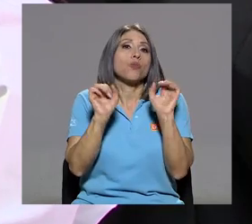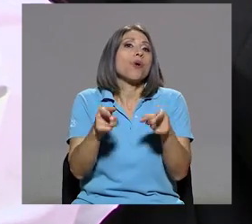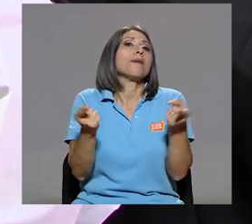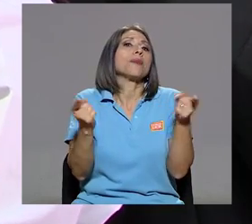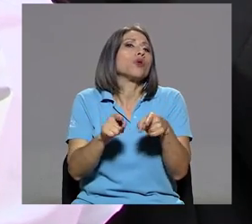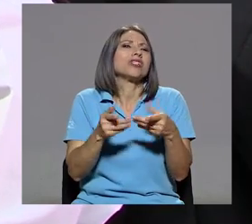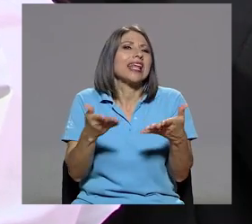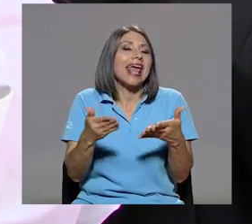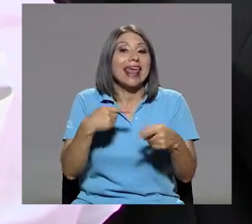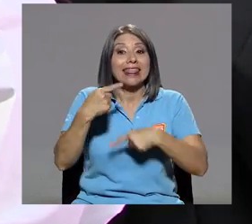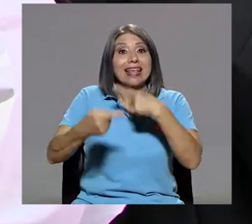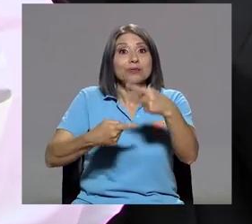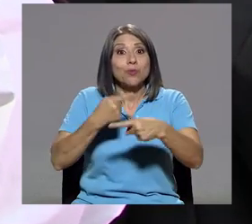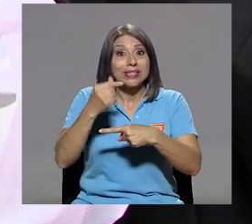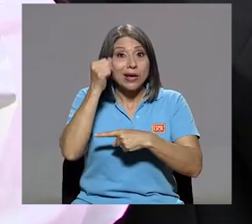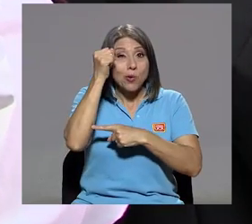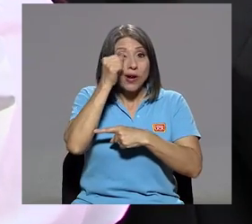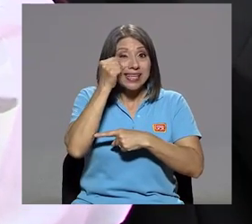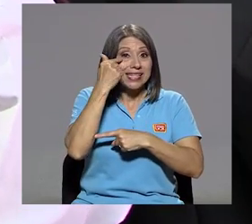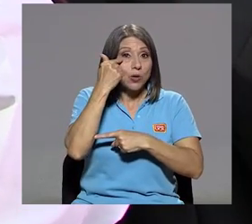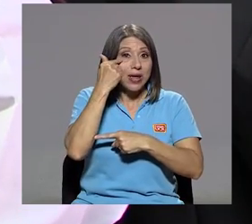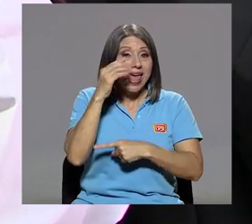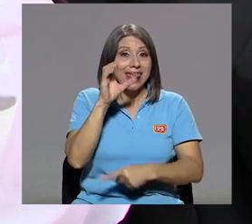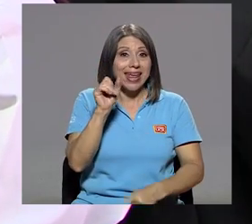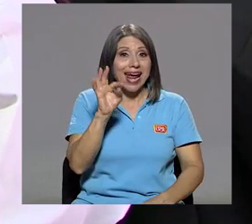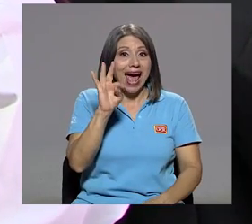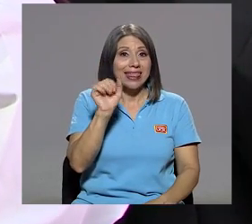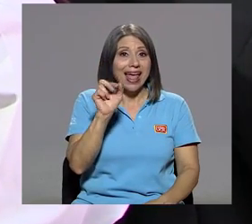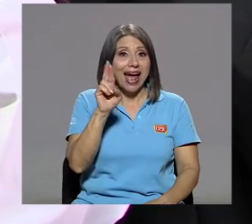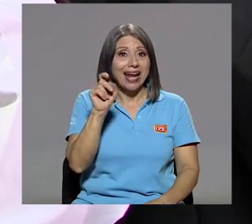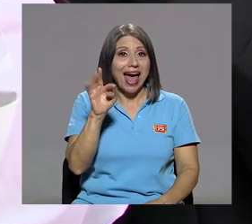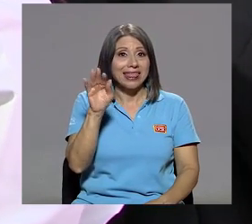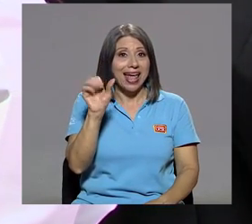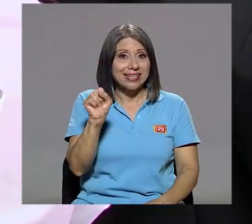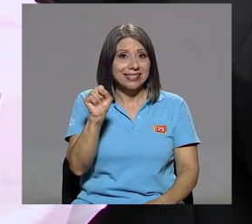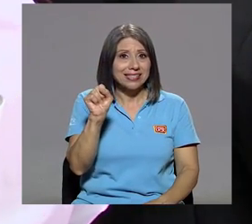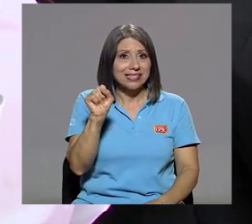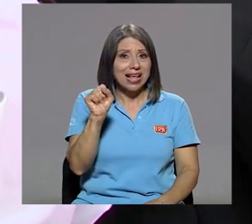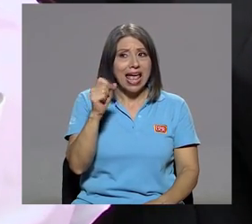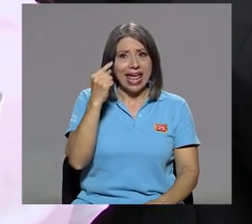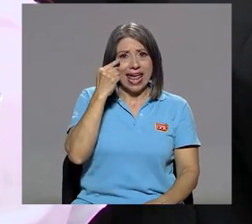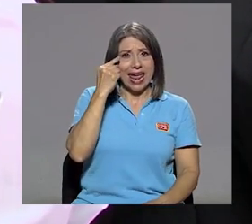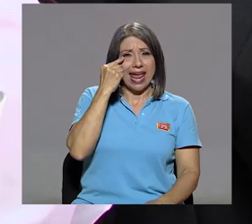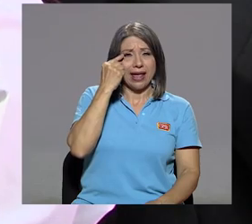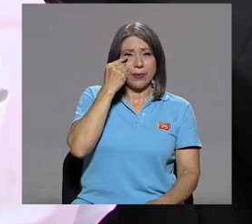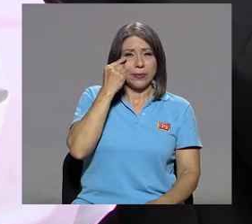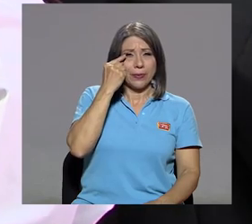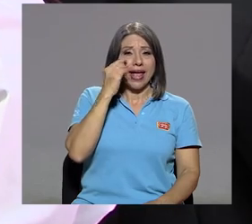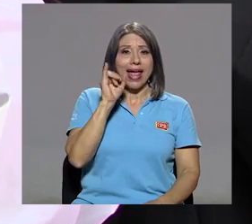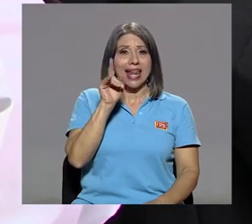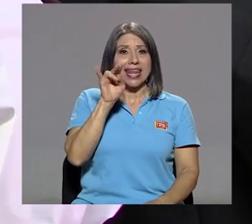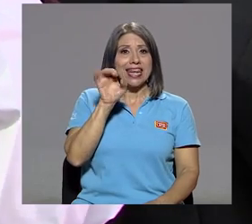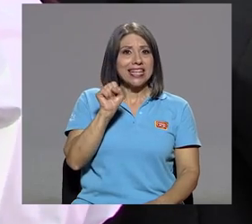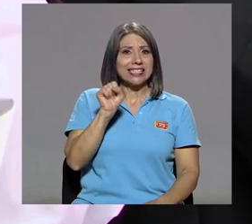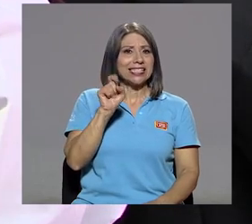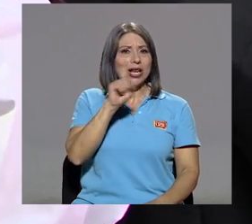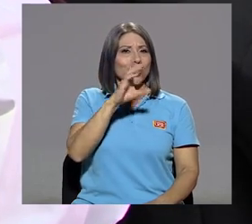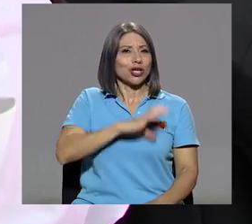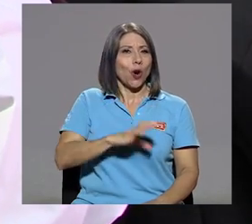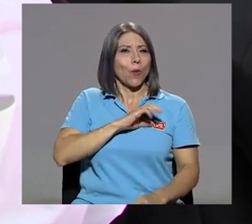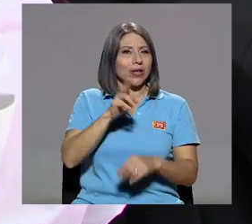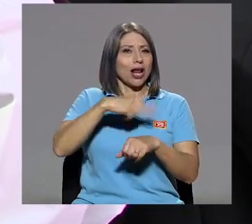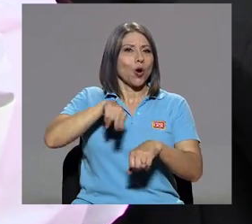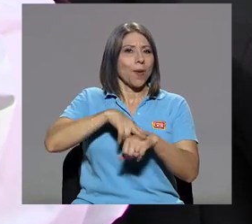cirugía de cataratas, el iris, que es la parte de color del ojo, no se comporte de manera normal y haga la cirugía más